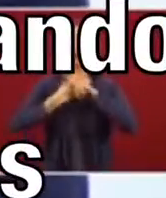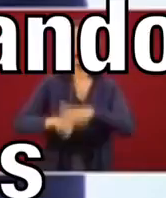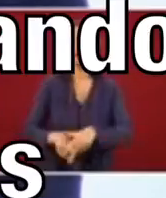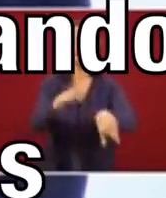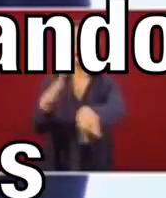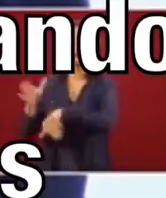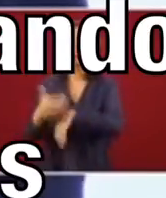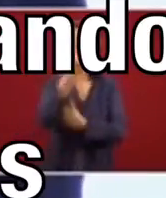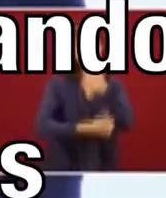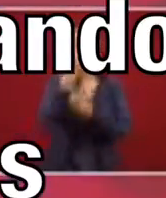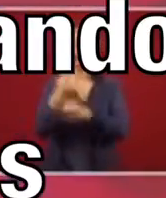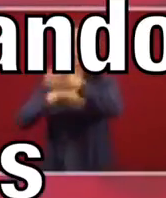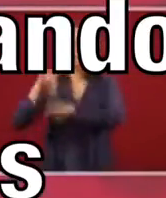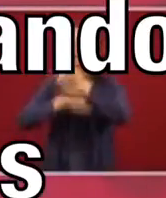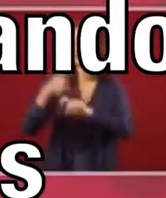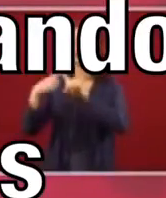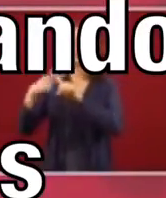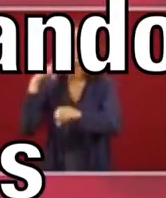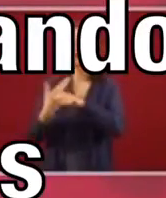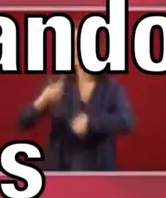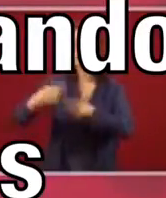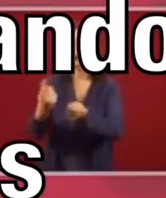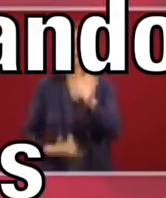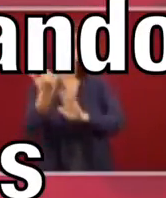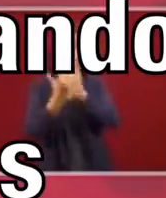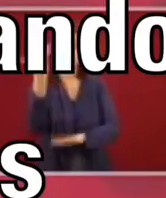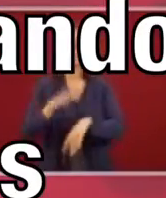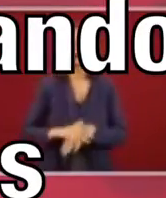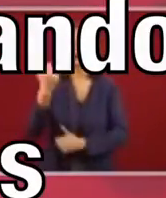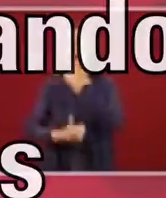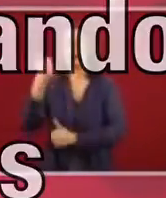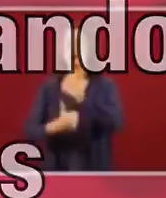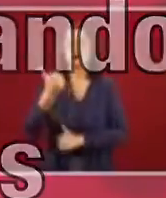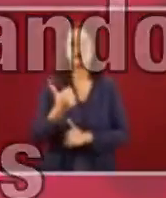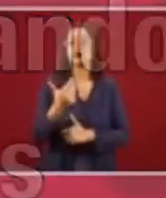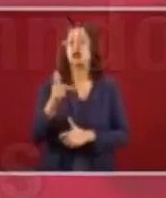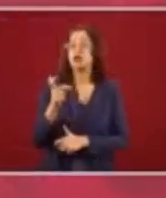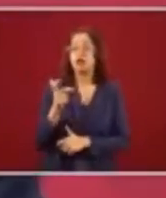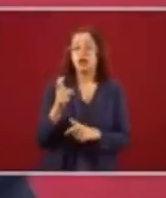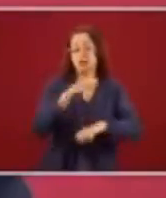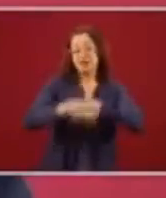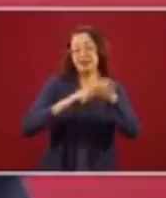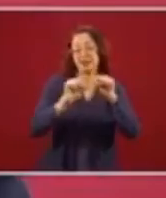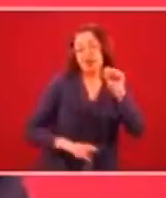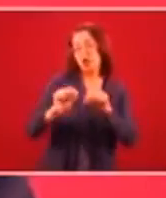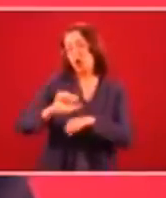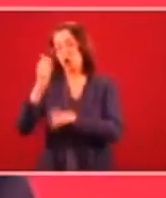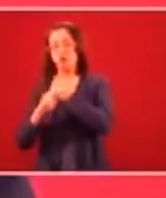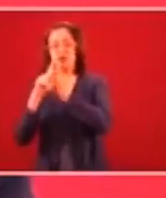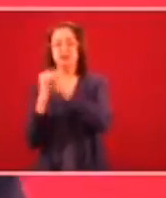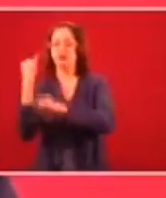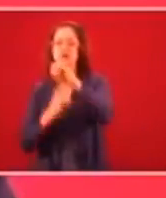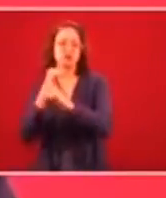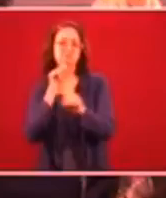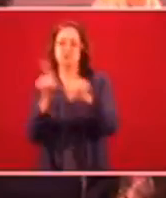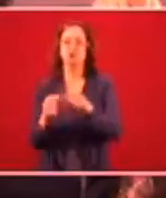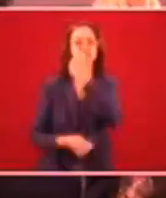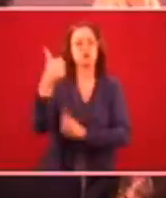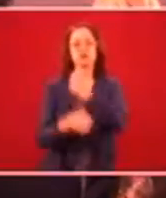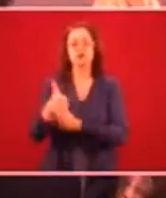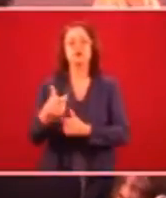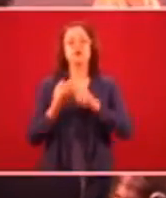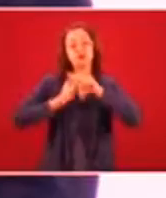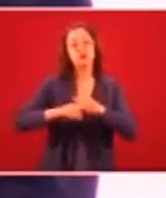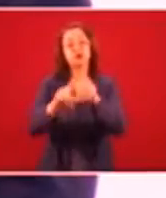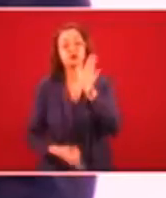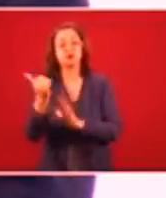la convocatoria, va a ser internacional. Los 5 tramos, nacional e internacional, debemos estar empezando a trabajar a finales de